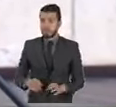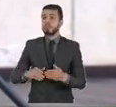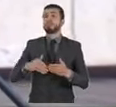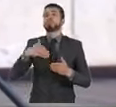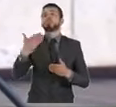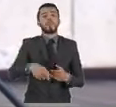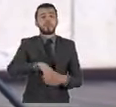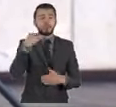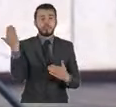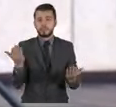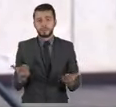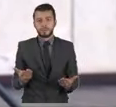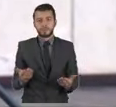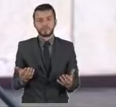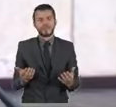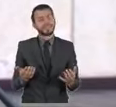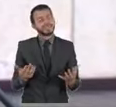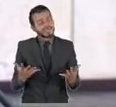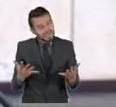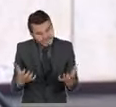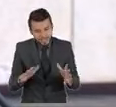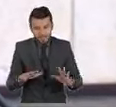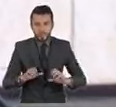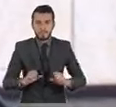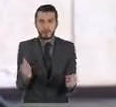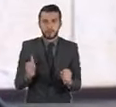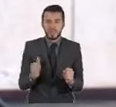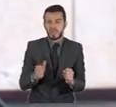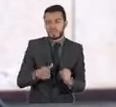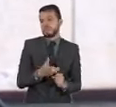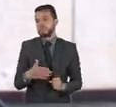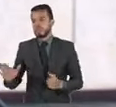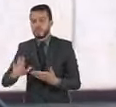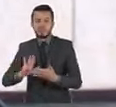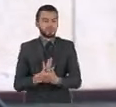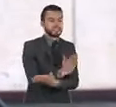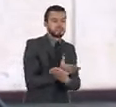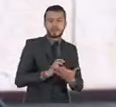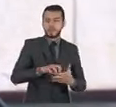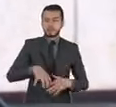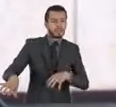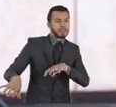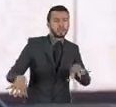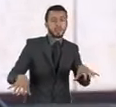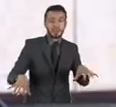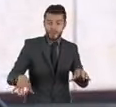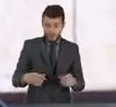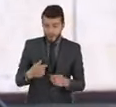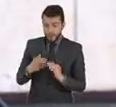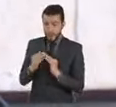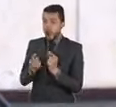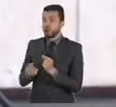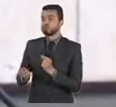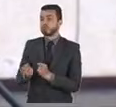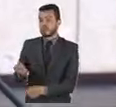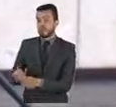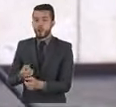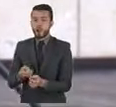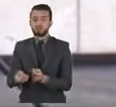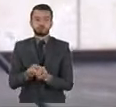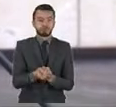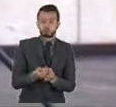absolutamente comprometidos con esta idea de ciudad mixta, menos segregada, con empleos cerca de las viviendas y demás.